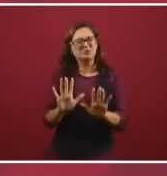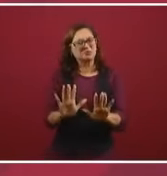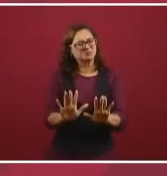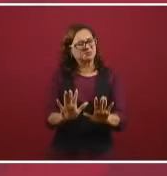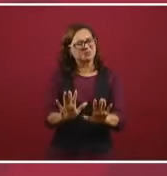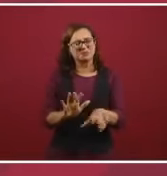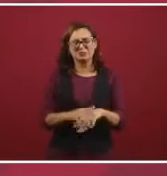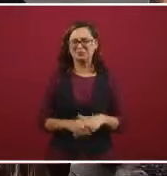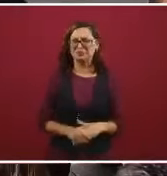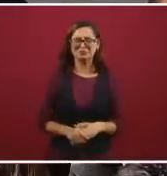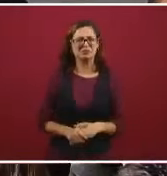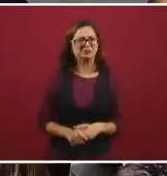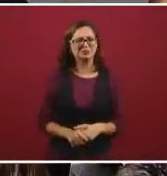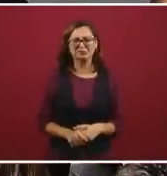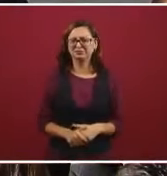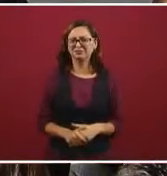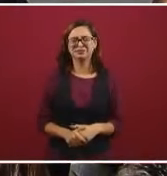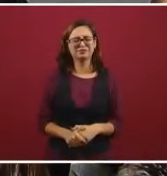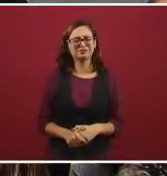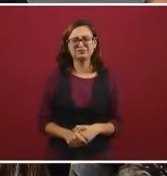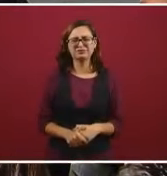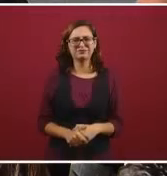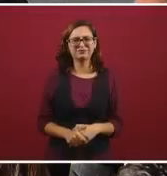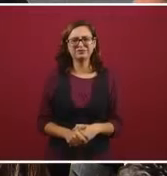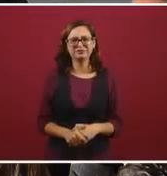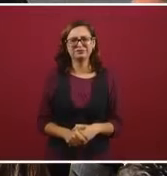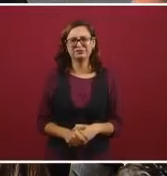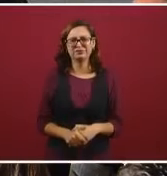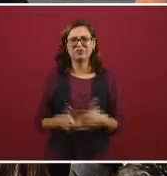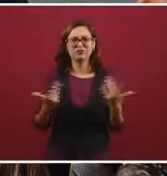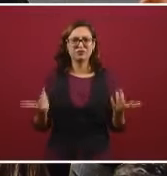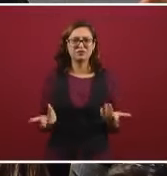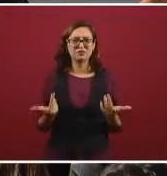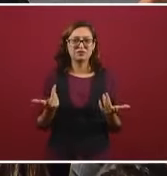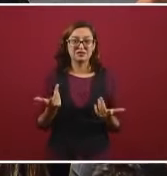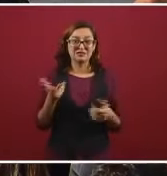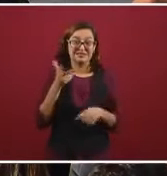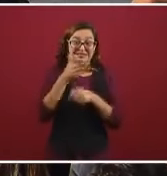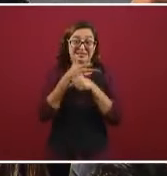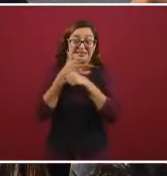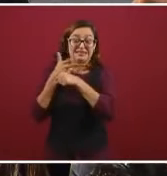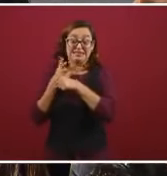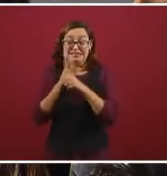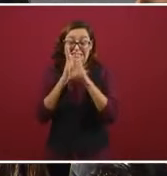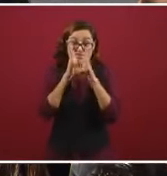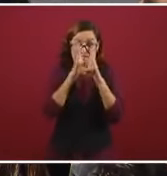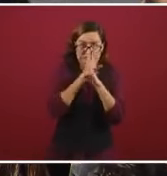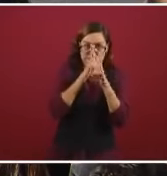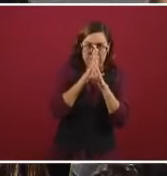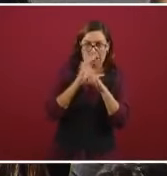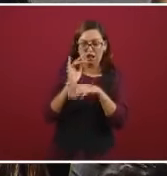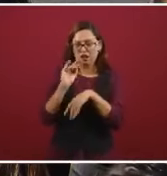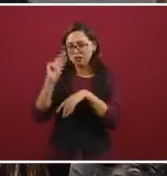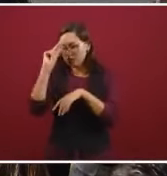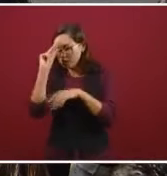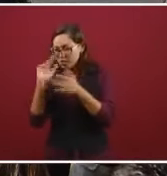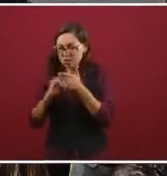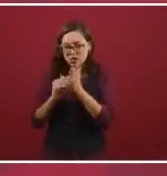sistemas de espionaje, que no de inteligencia,